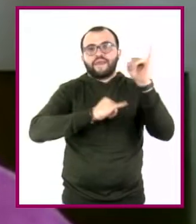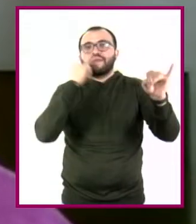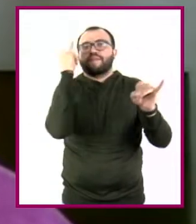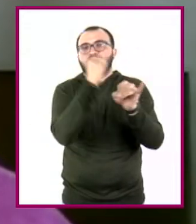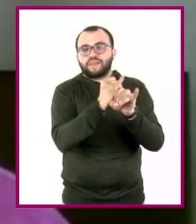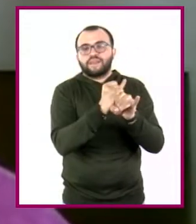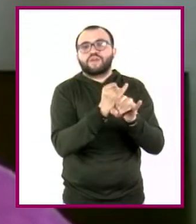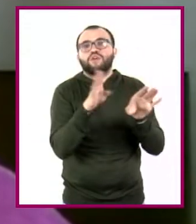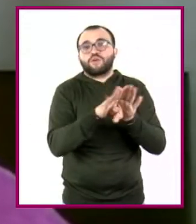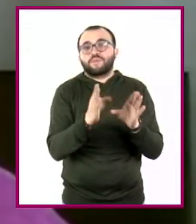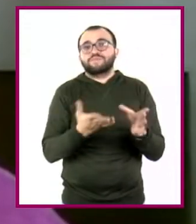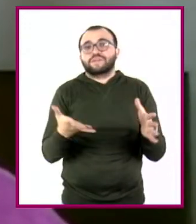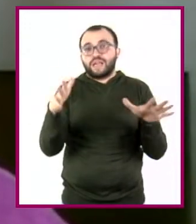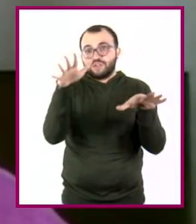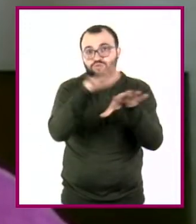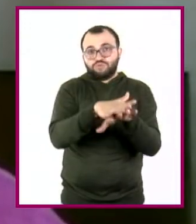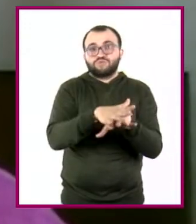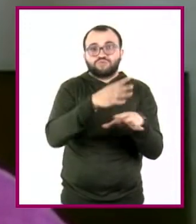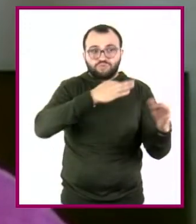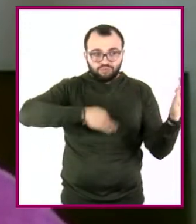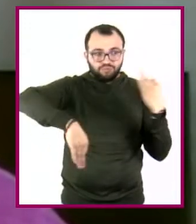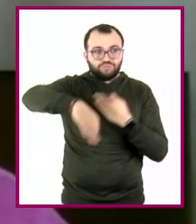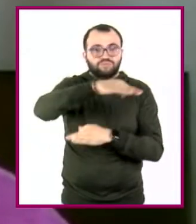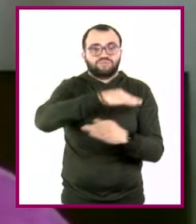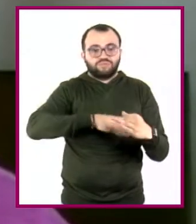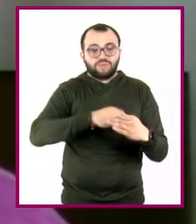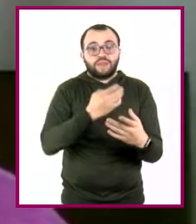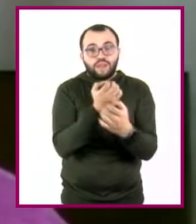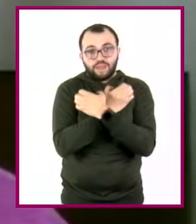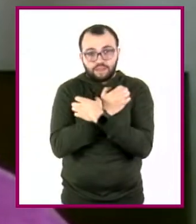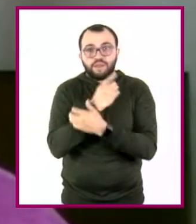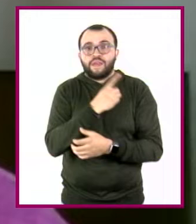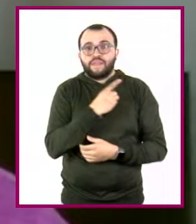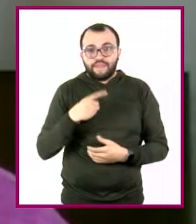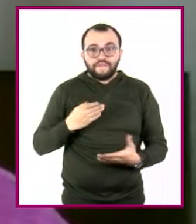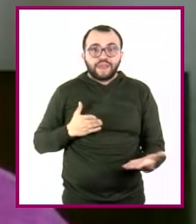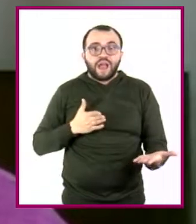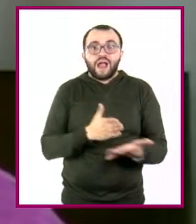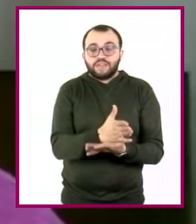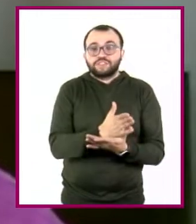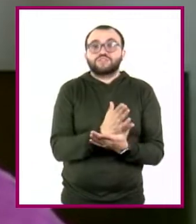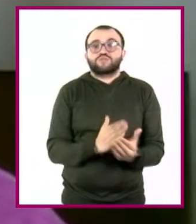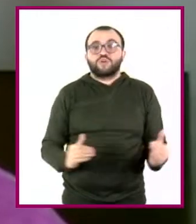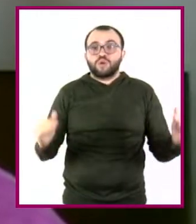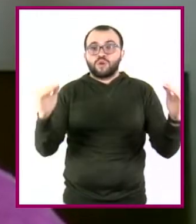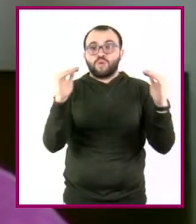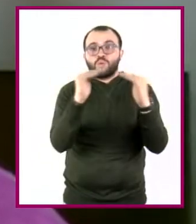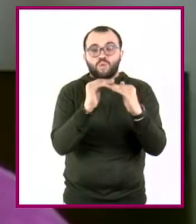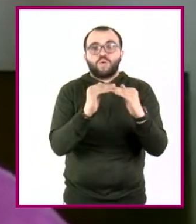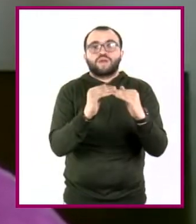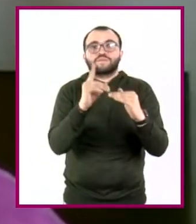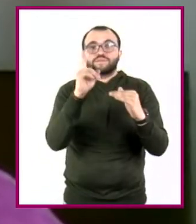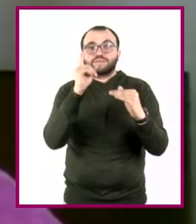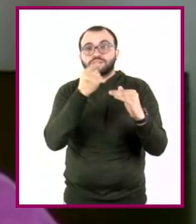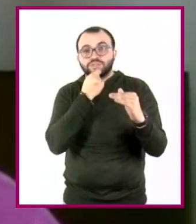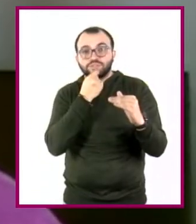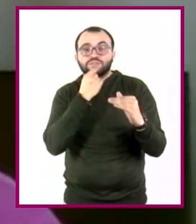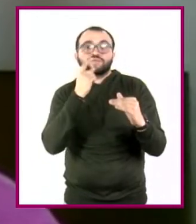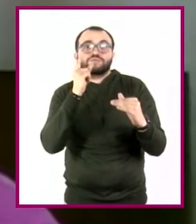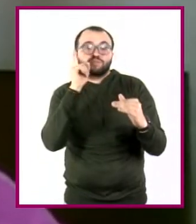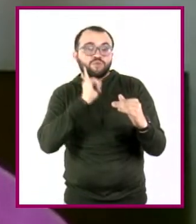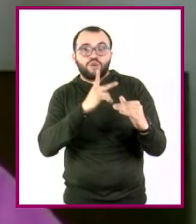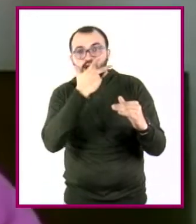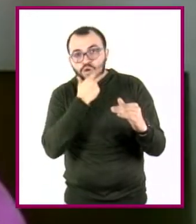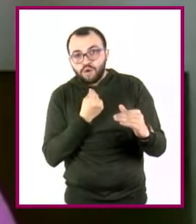respecto a la inclusión, respecto a que a la educación tengan acceso en igualdad de circunstancias niños y niñas, hablando